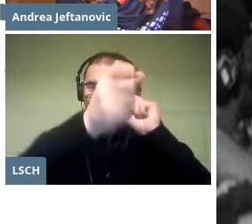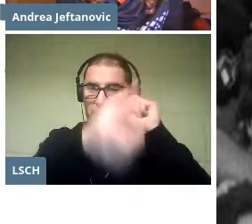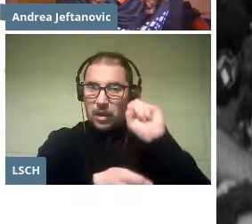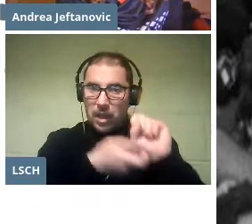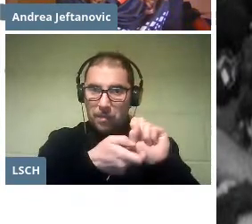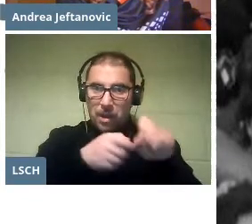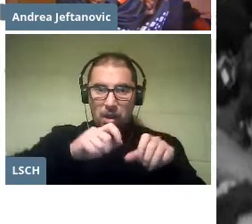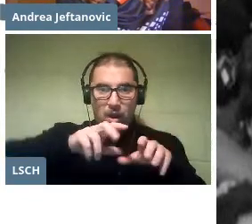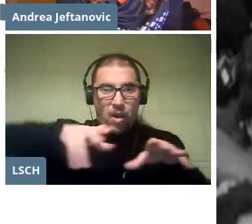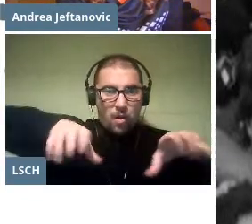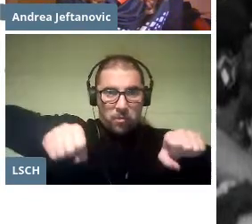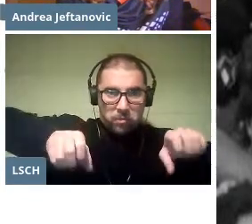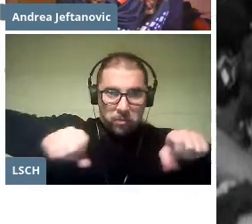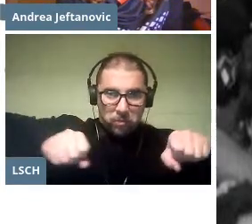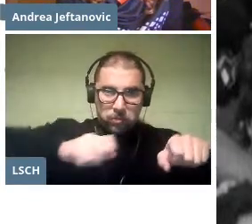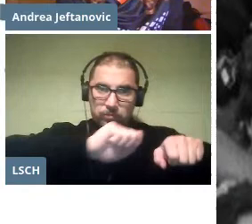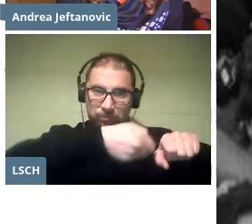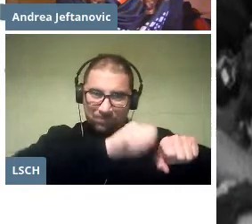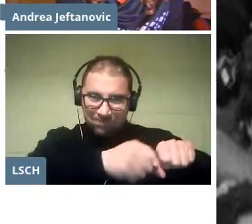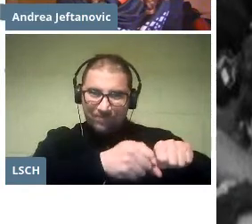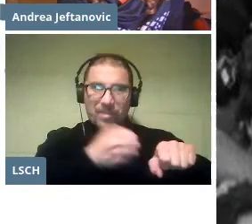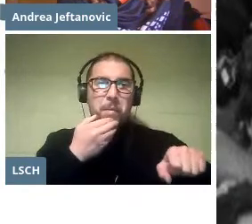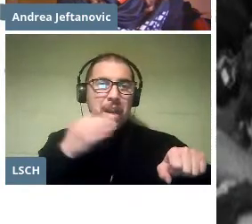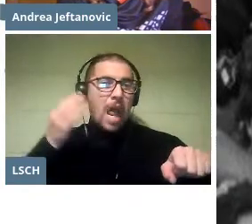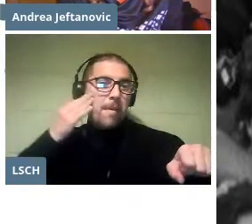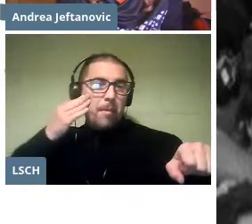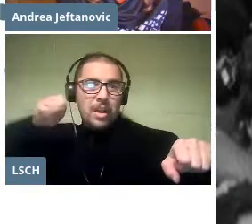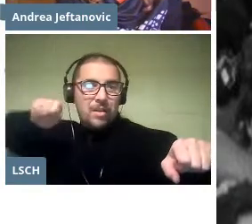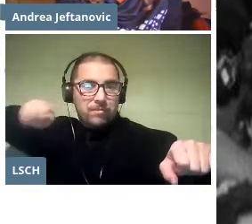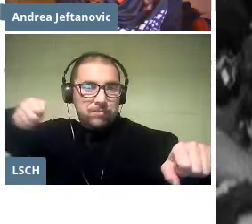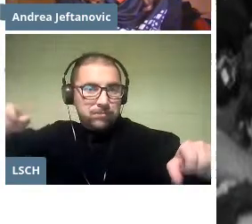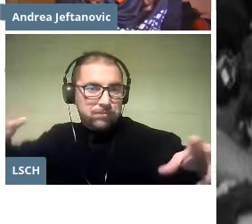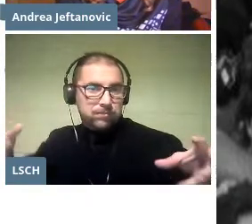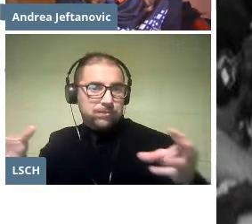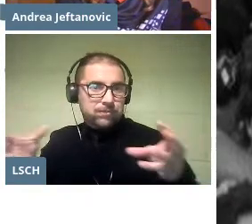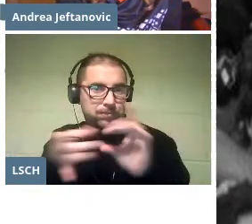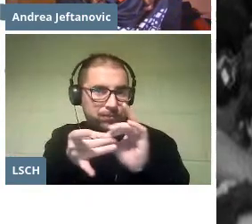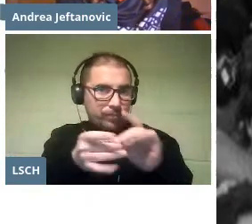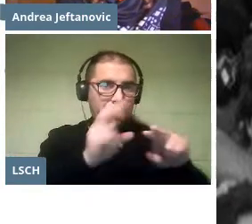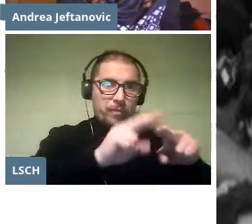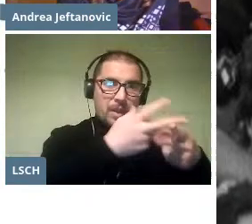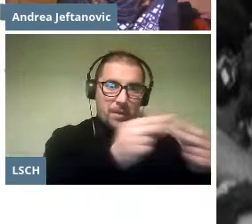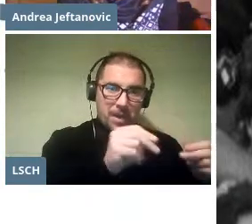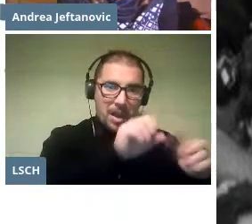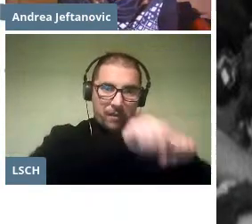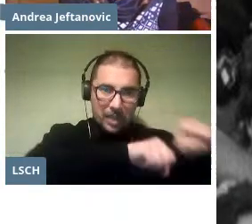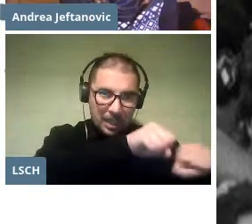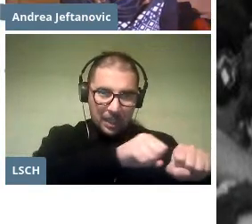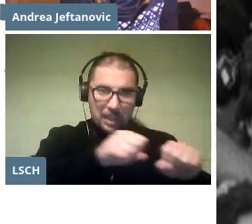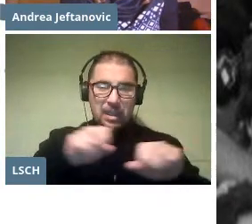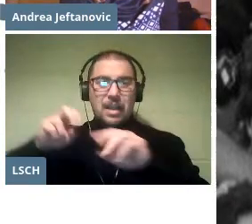desajustados intentáramos reparar la memoria herida de su familia y del país.